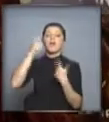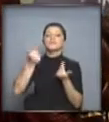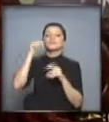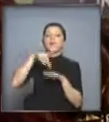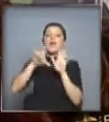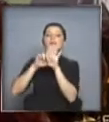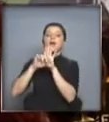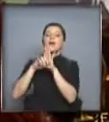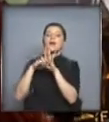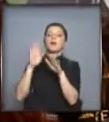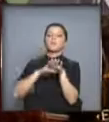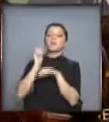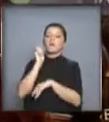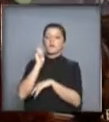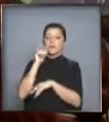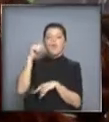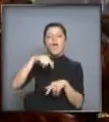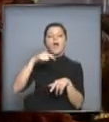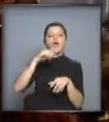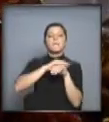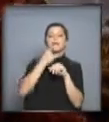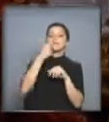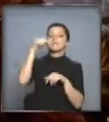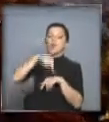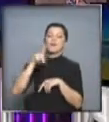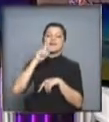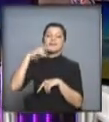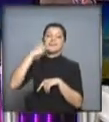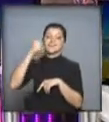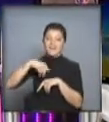leyes las sigan manejando las familias judiciales. Me voy con Iván en Misiones. Iván.